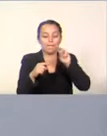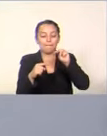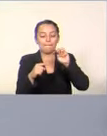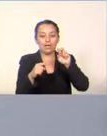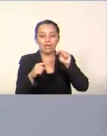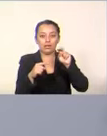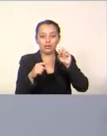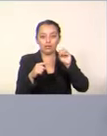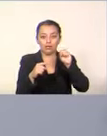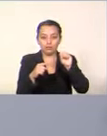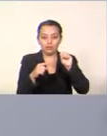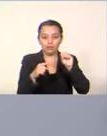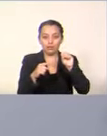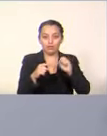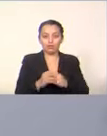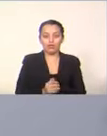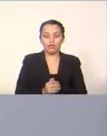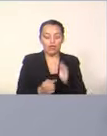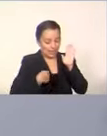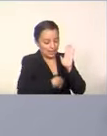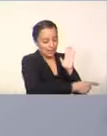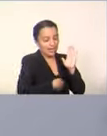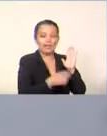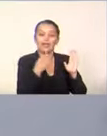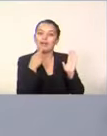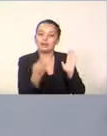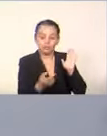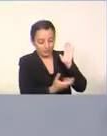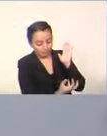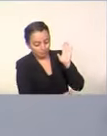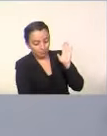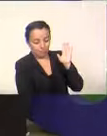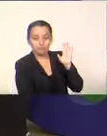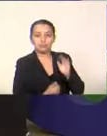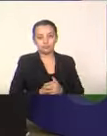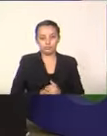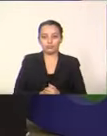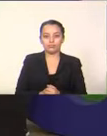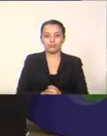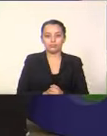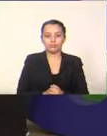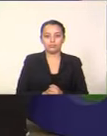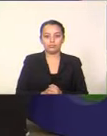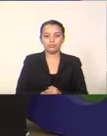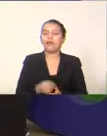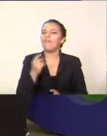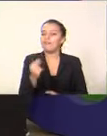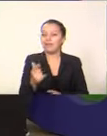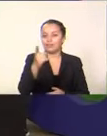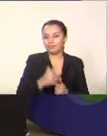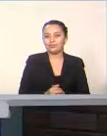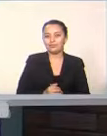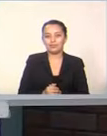línea, debajo de la cual vamos a escribir la diferencia. Bueno, pues ahora también ya lo tenemos fácil, igual que el anterior, ¿no? Solo debemos